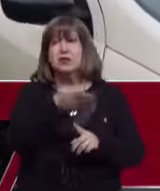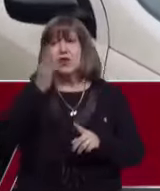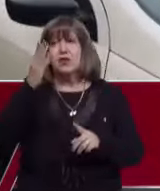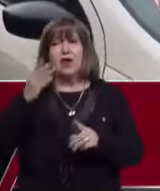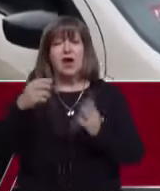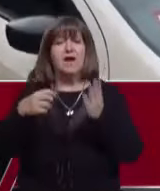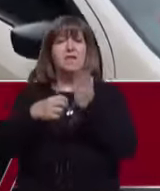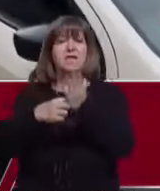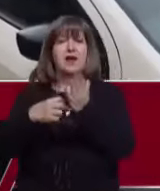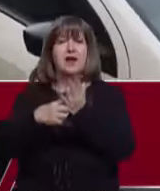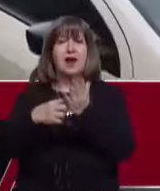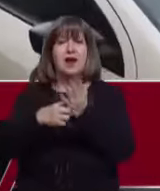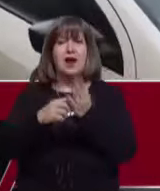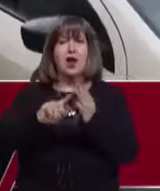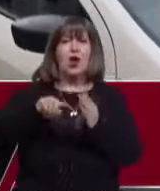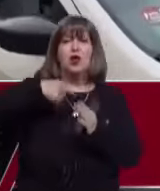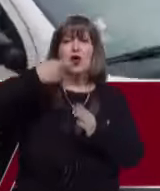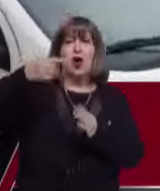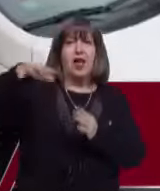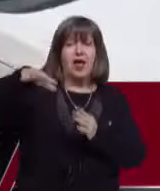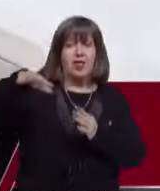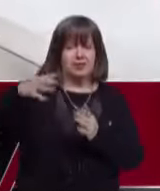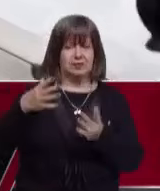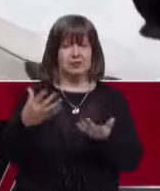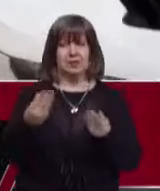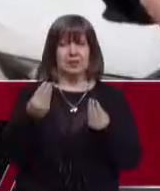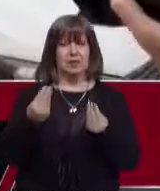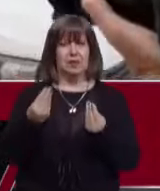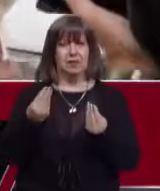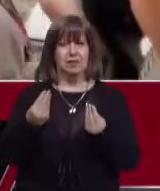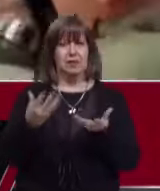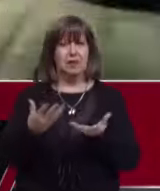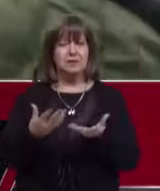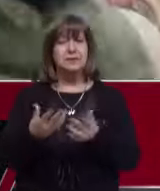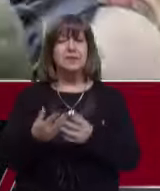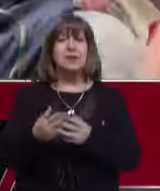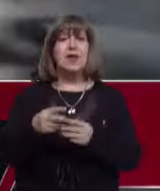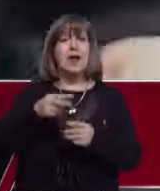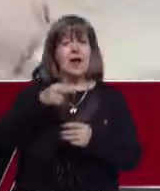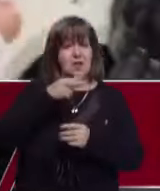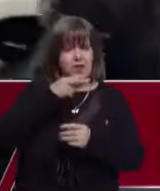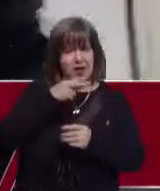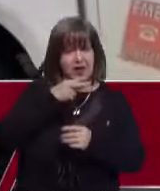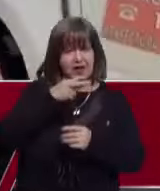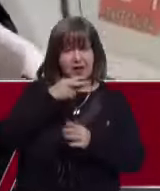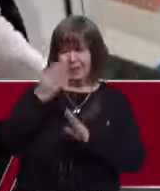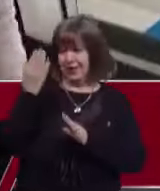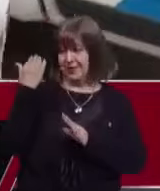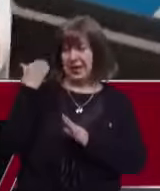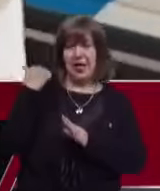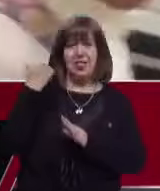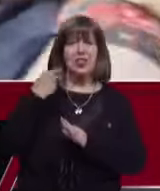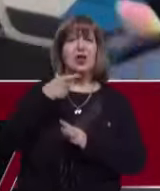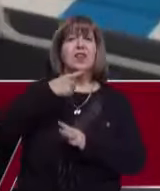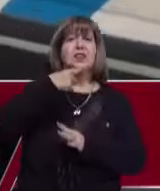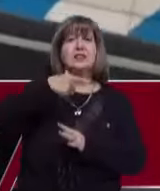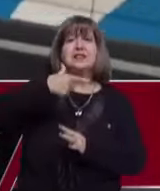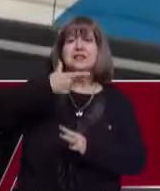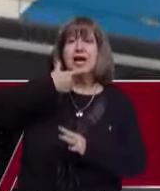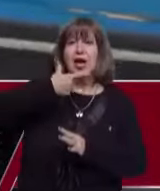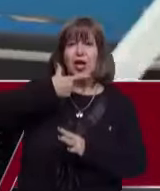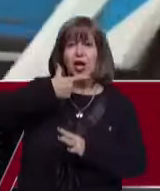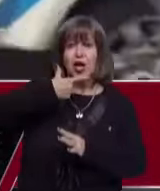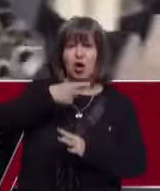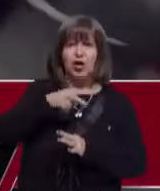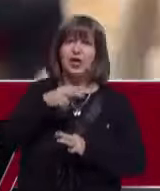estamos hablando de un escándalo esto es un escándalo a nivel nacional el viernes lo tuvimos en vivo al doctor burlando que estuvo aquí en la provincia por otro caso